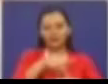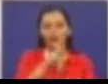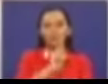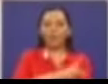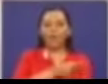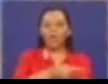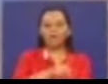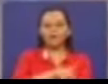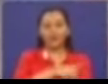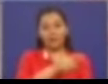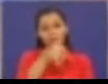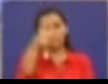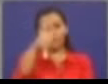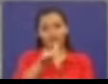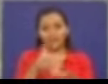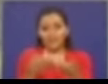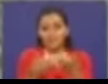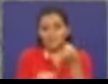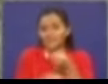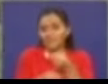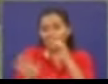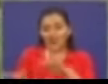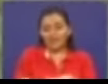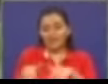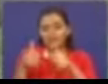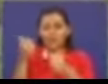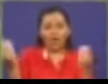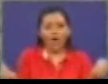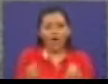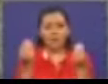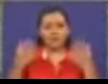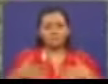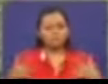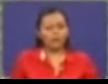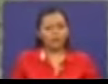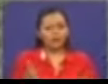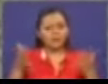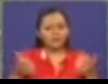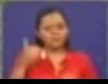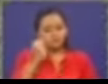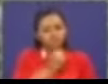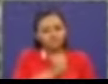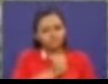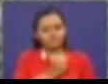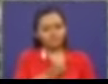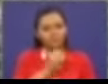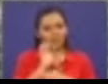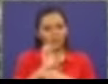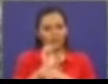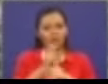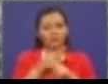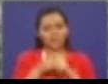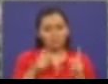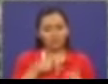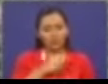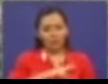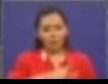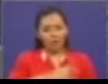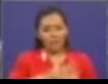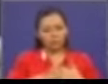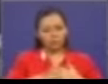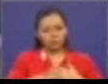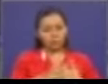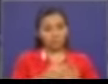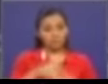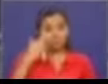y a todo tu equipo. Muchos jóvenes muy motivados, muy patriotas, que hacen esto por vocación. Miren